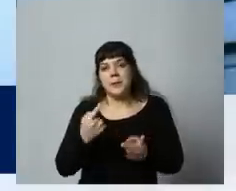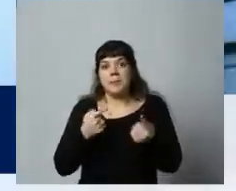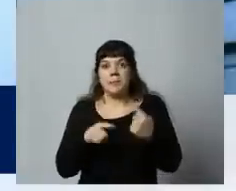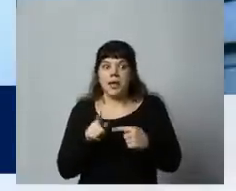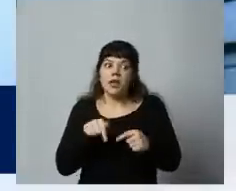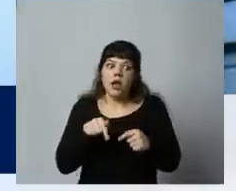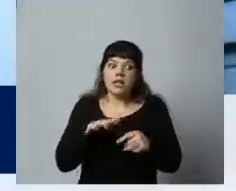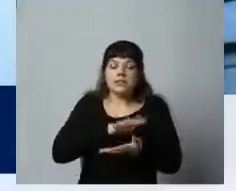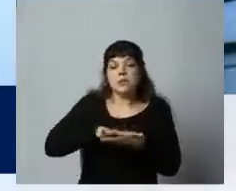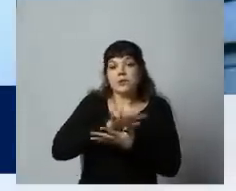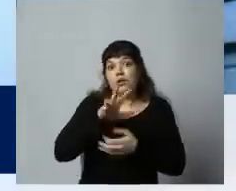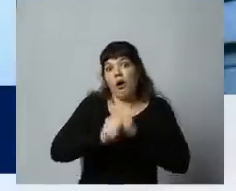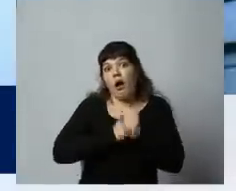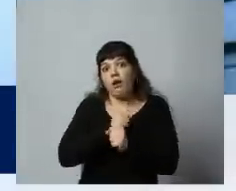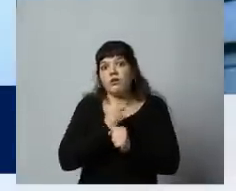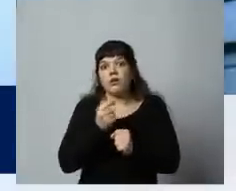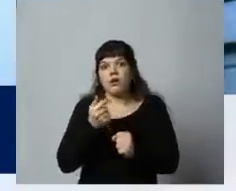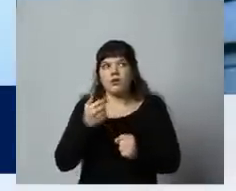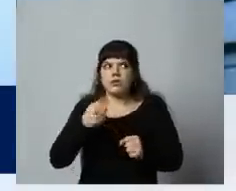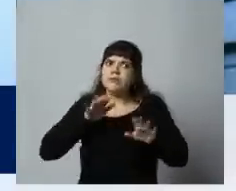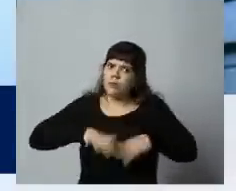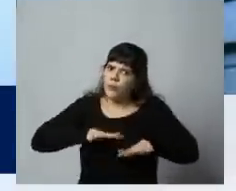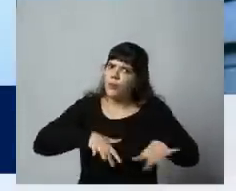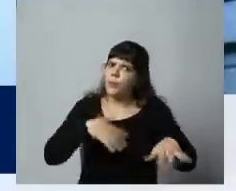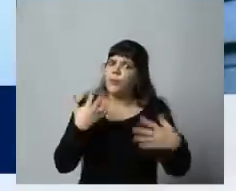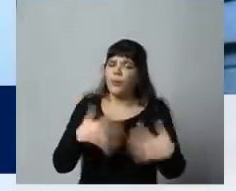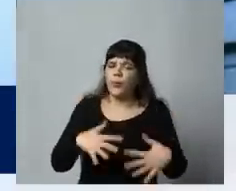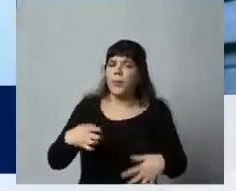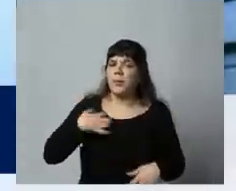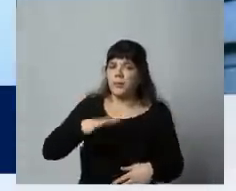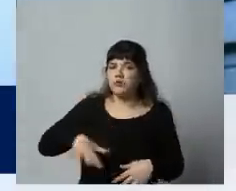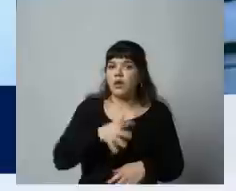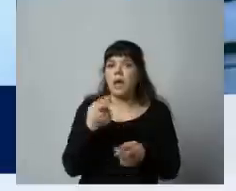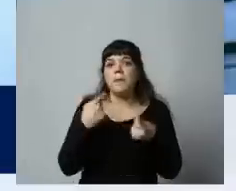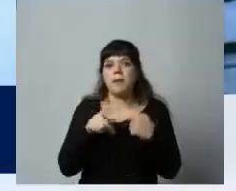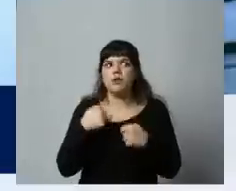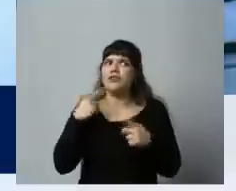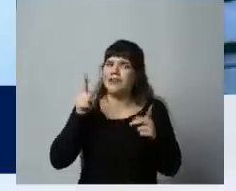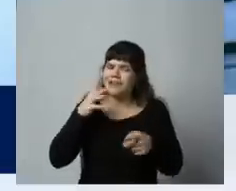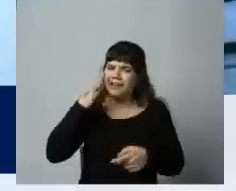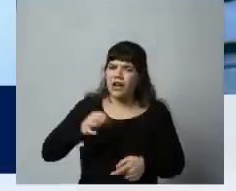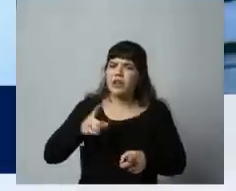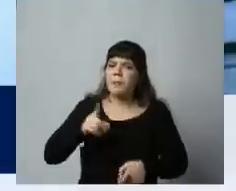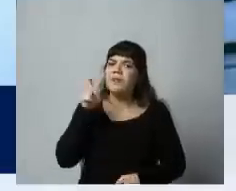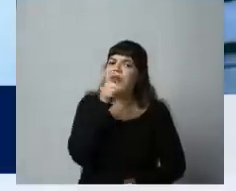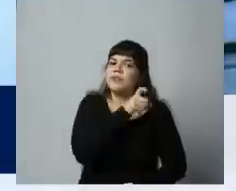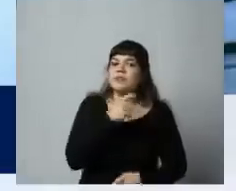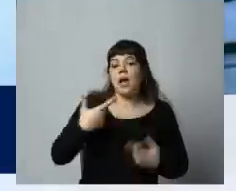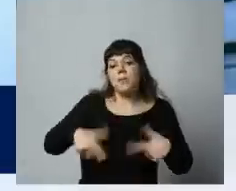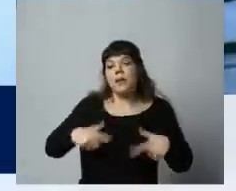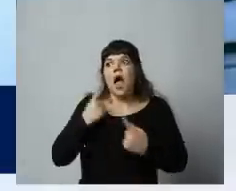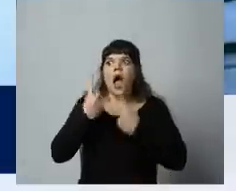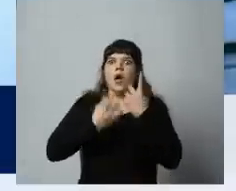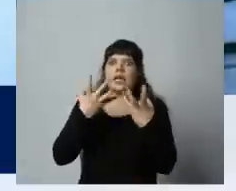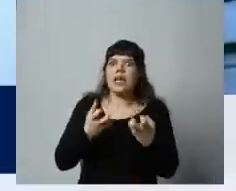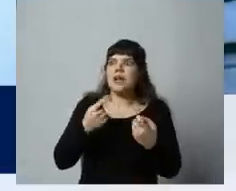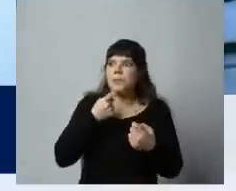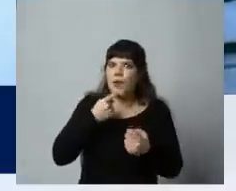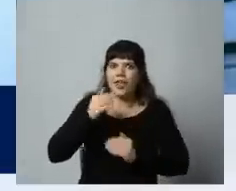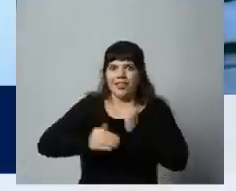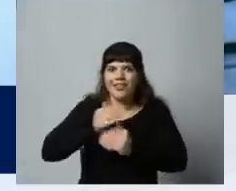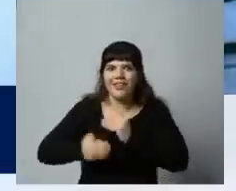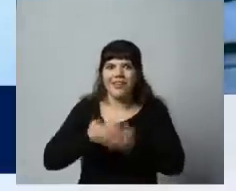un periodo de movilización y y yo creo que va a ser difícil que algún ministro que quiera hacer política acepte